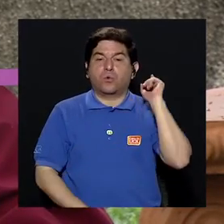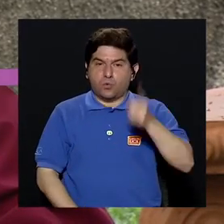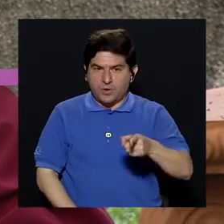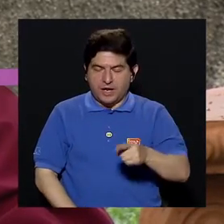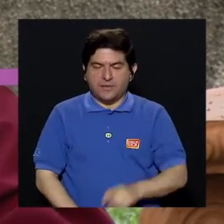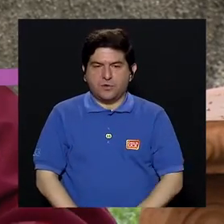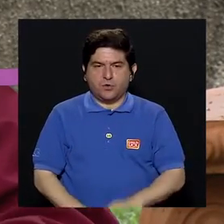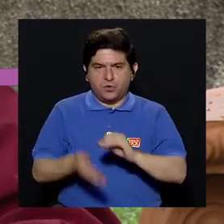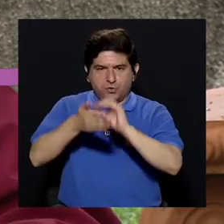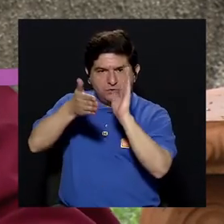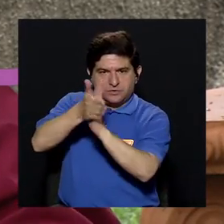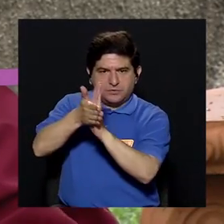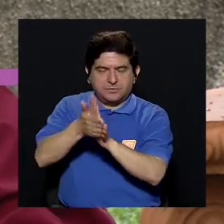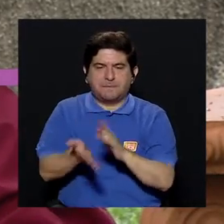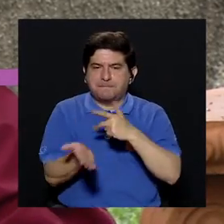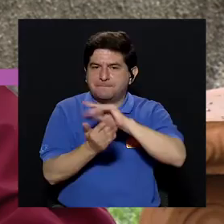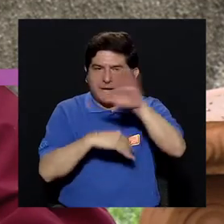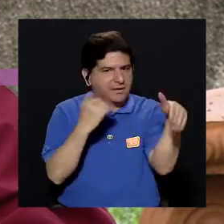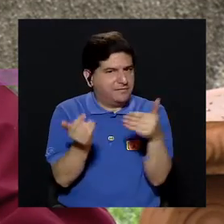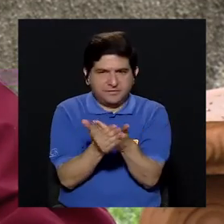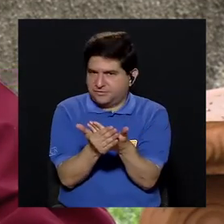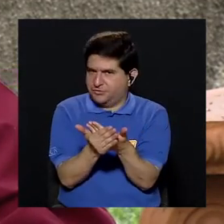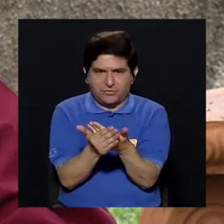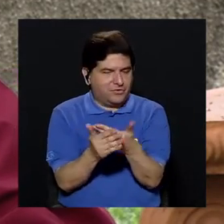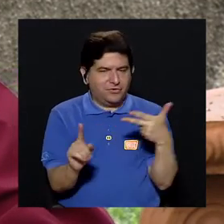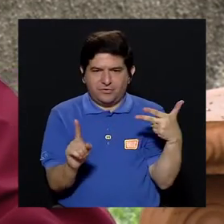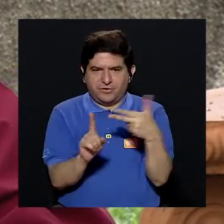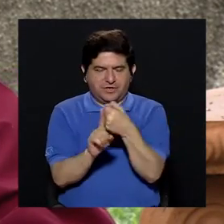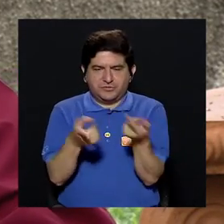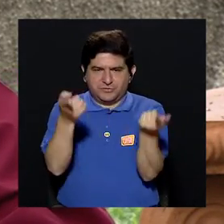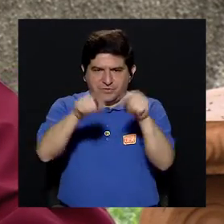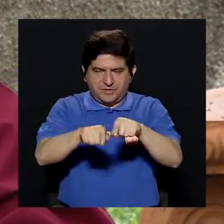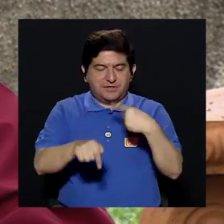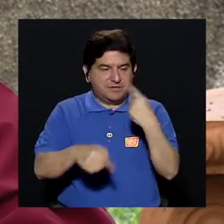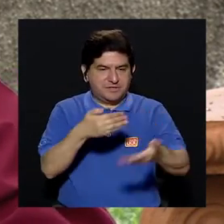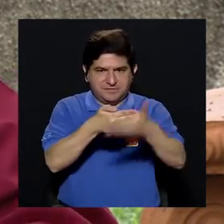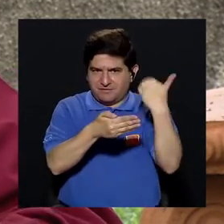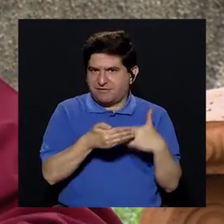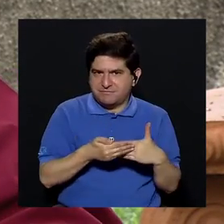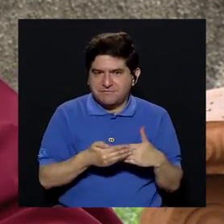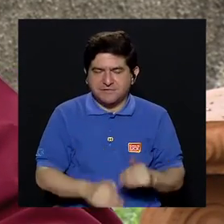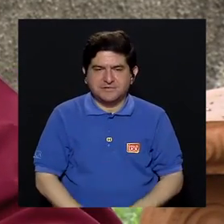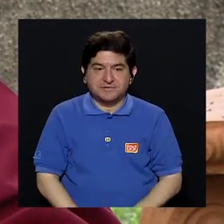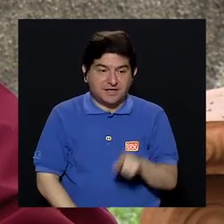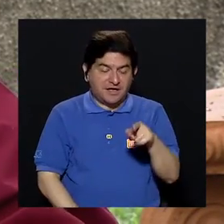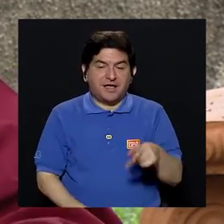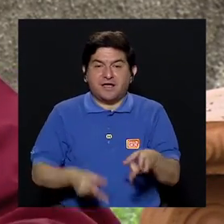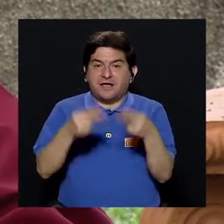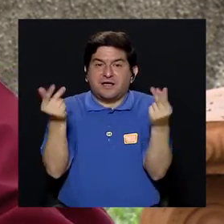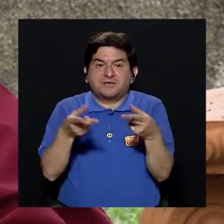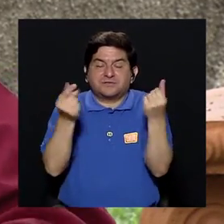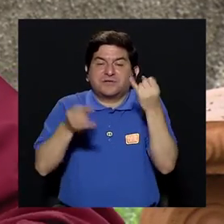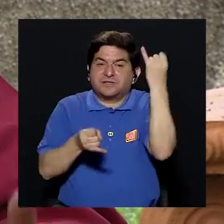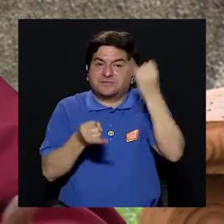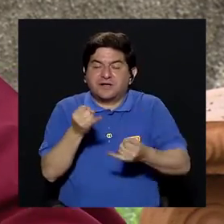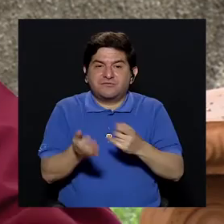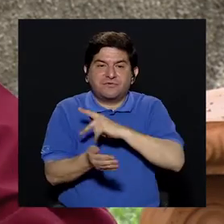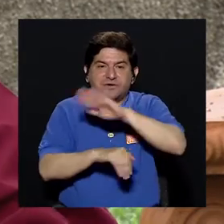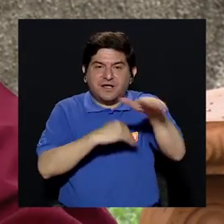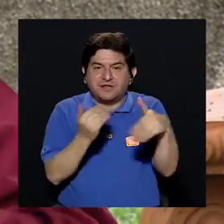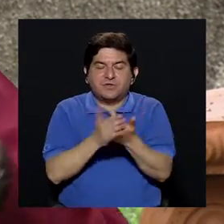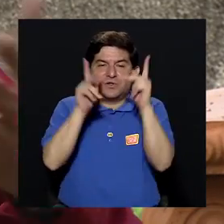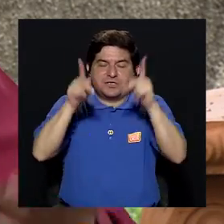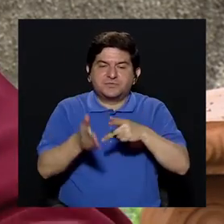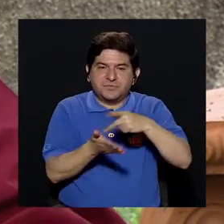el marchamo, cubre el costo total del choque, ¿verdad? Como lo acabamos de mencionar. Y entonces esos costos al final lo terminamos